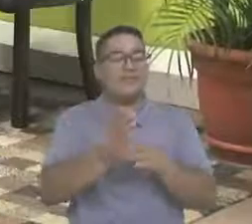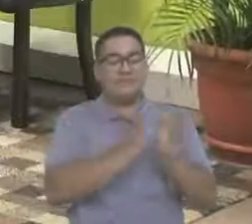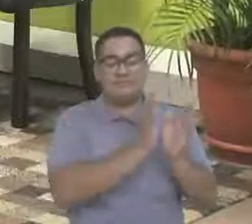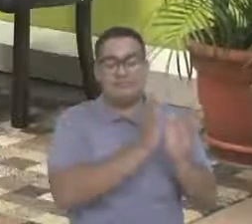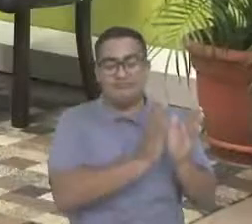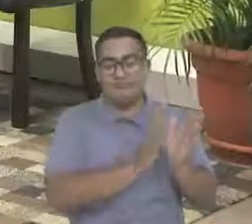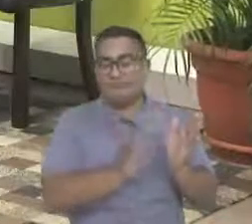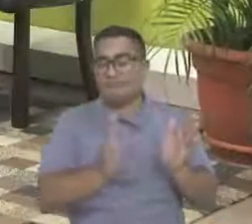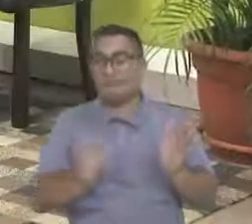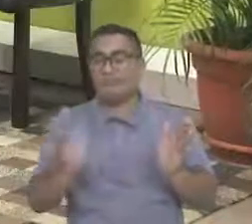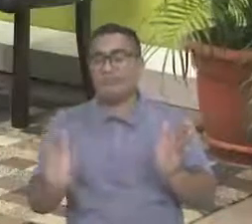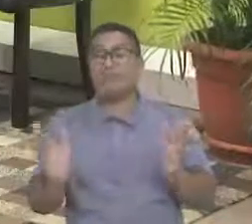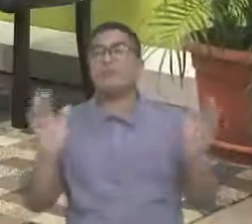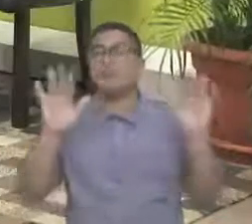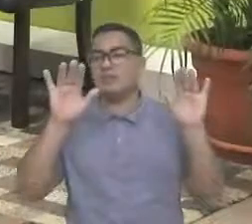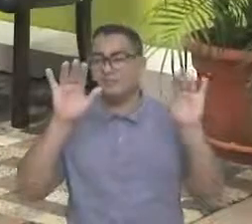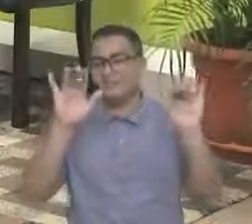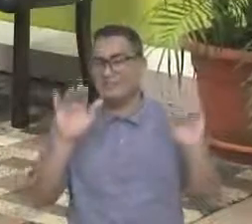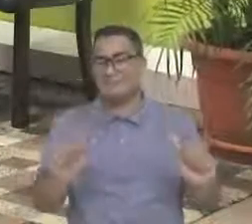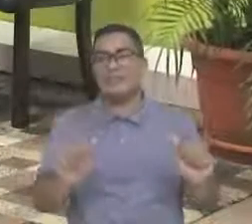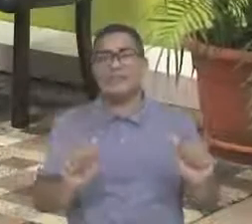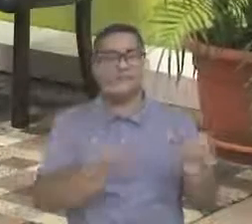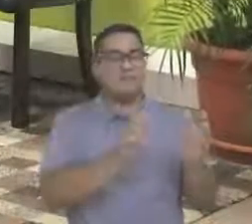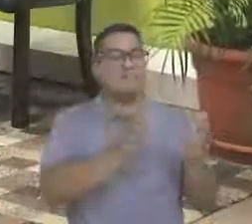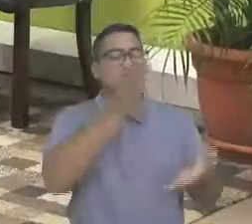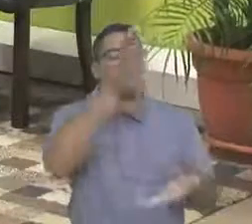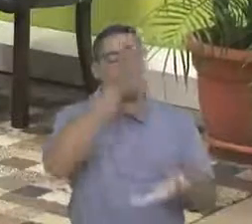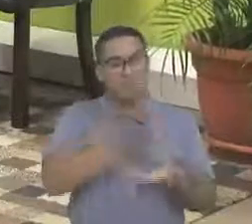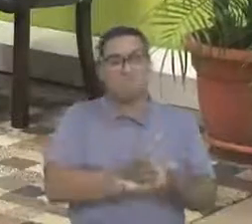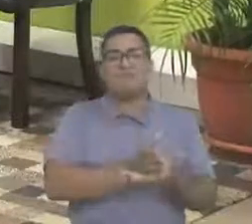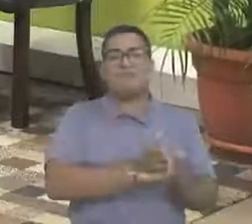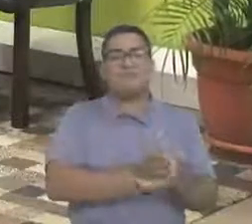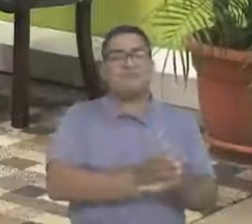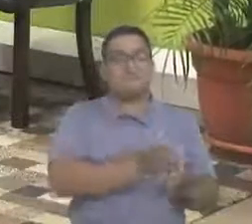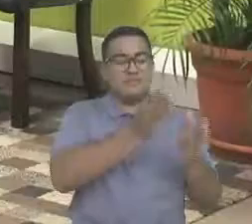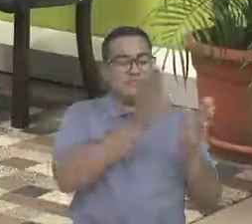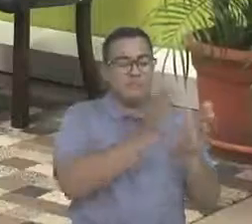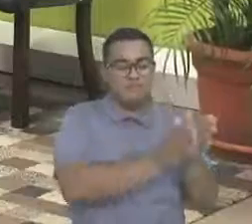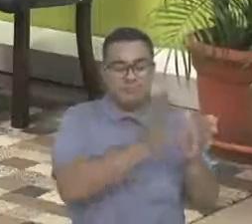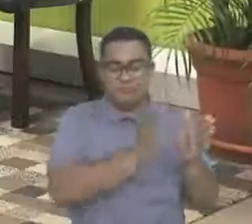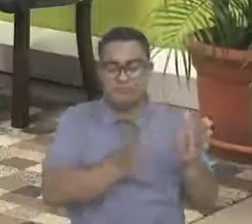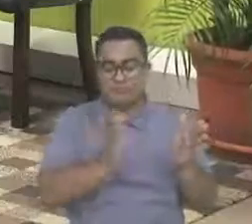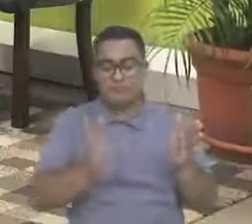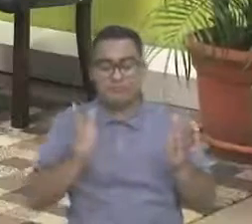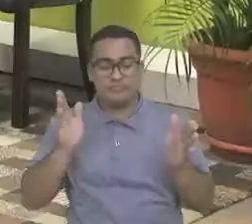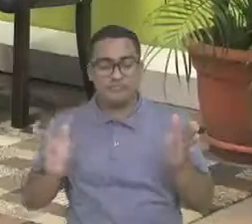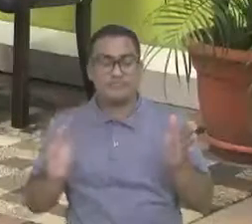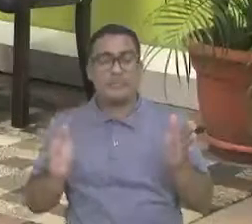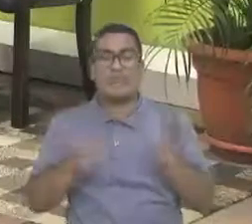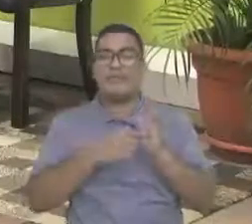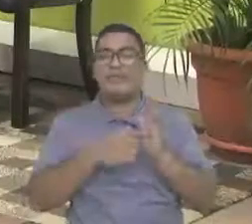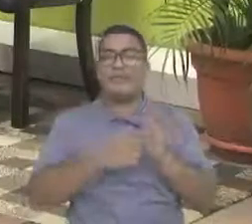renal. Sí, existen ya etapas predefinidas de acuerdo a la tasa de filtrado glomerular. Hay